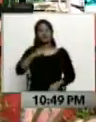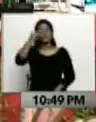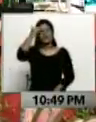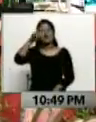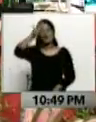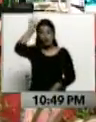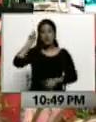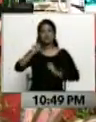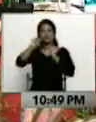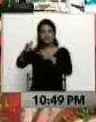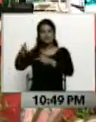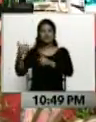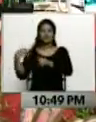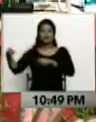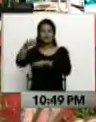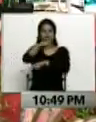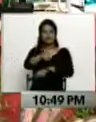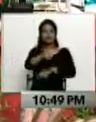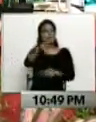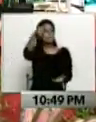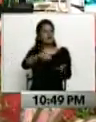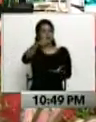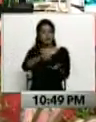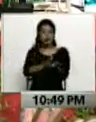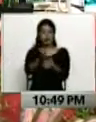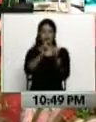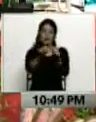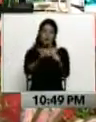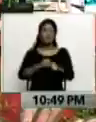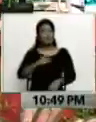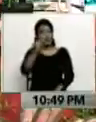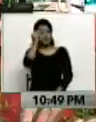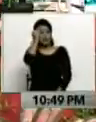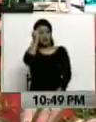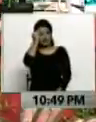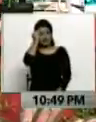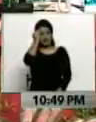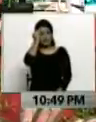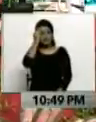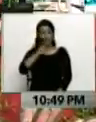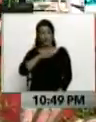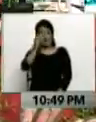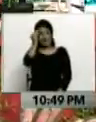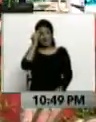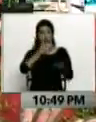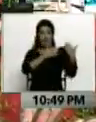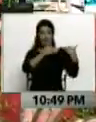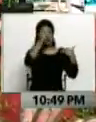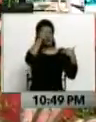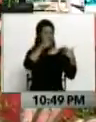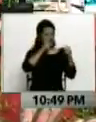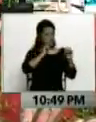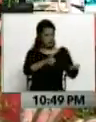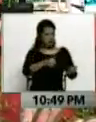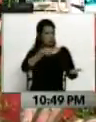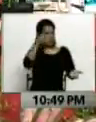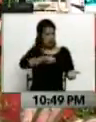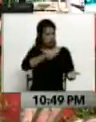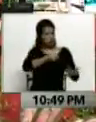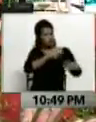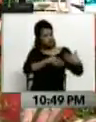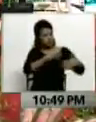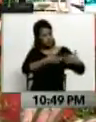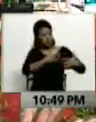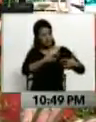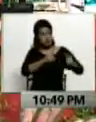pensé en Robert entregarle el programa que Robert yo cumplía seama un una fase pues una